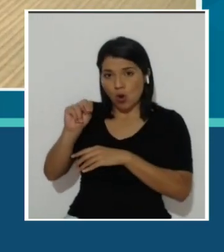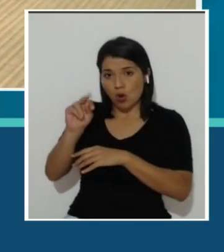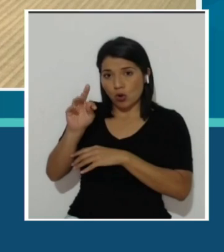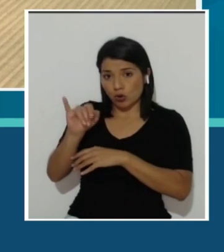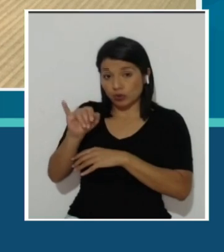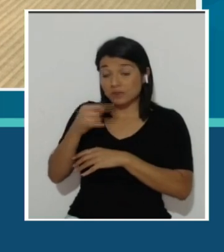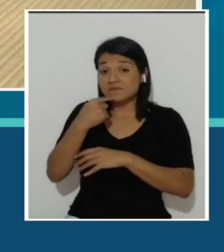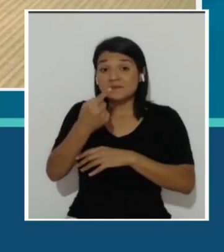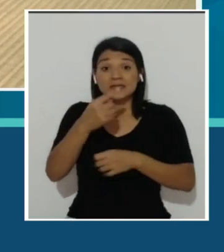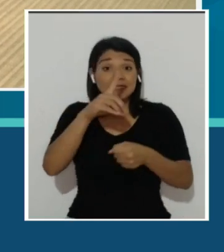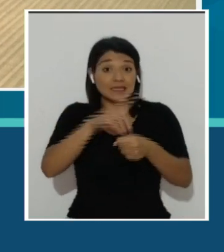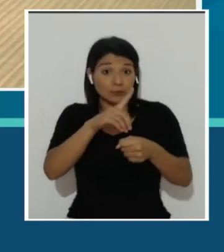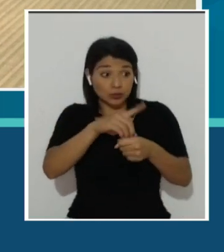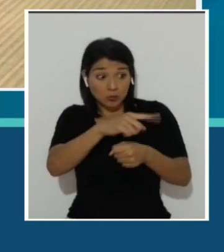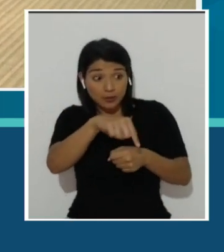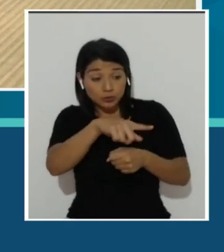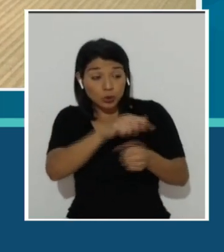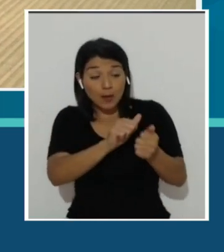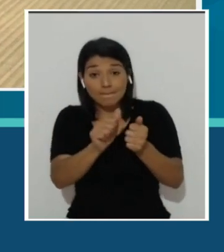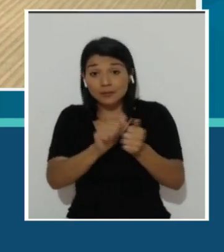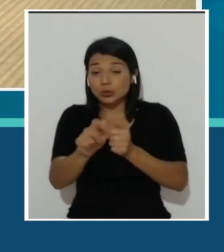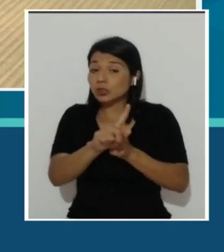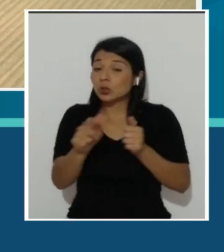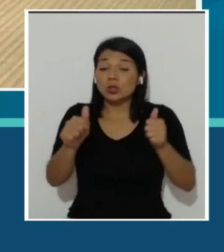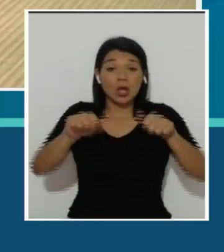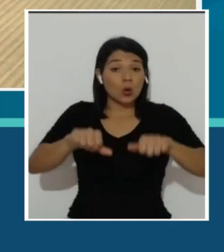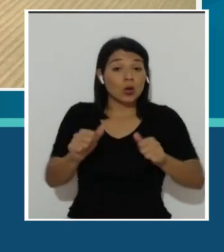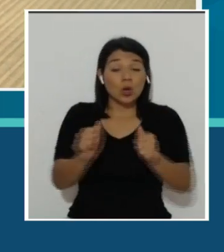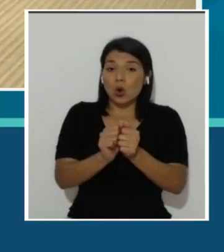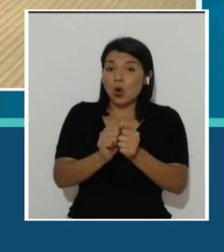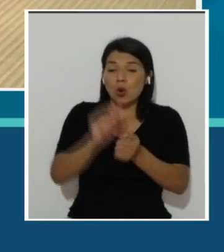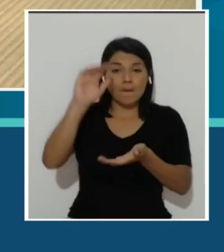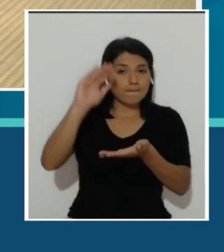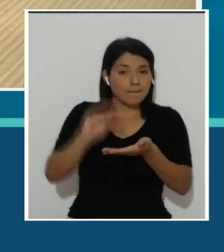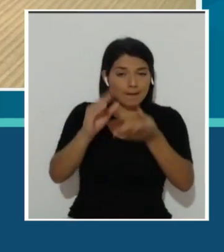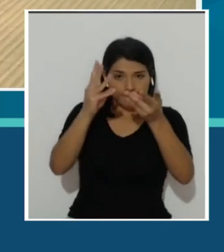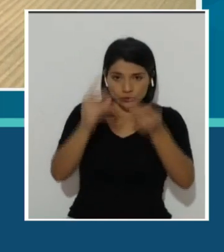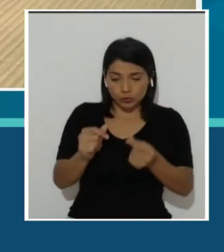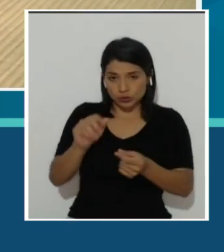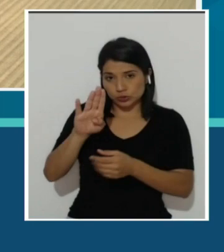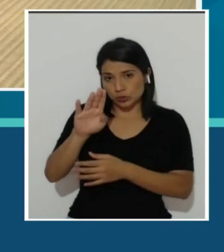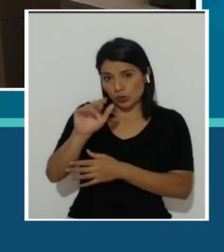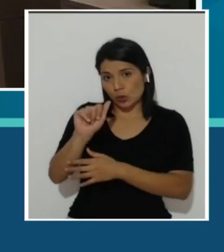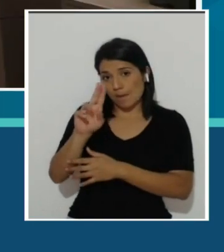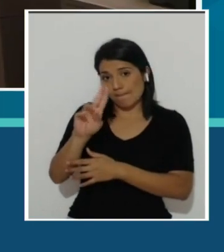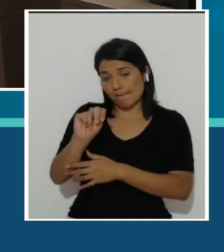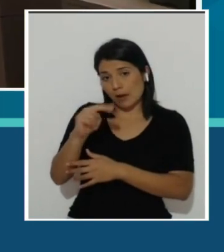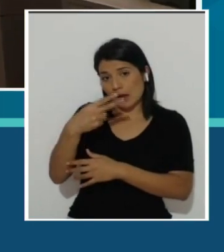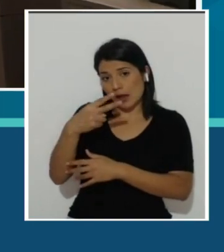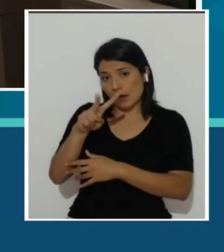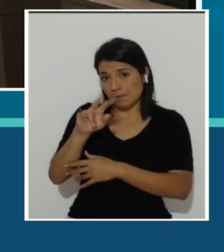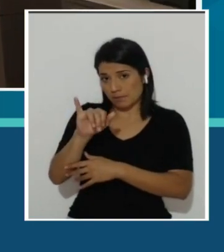mayoría están en contra de este recorte, así que el Bambi podría mantener su presupuesto.